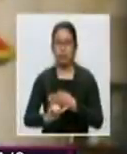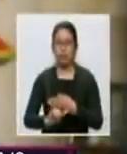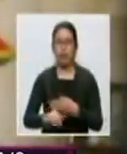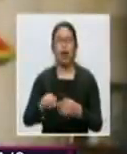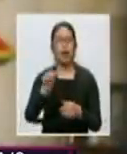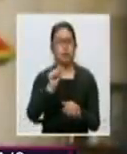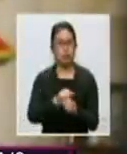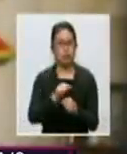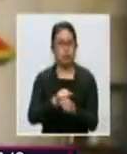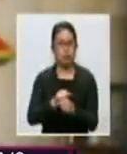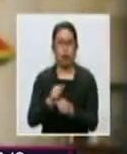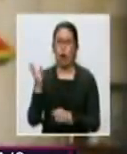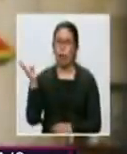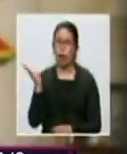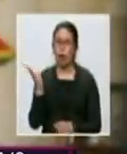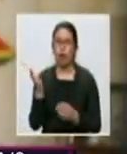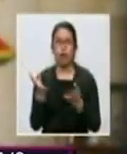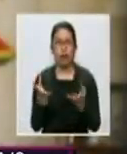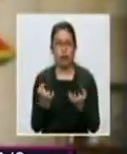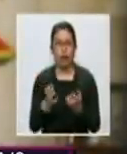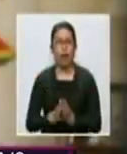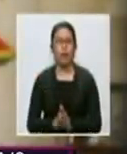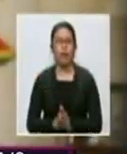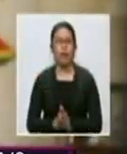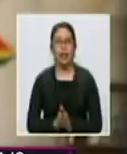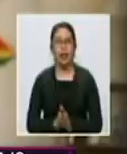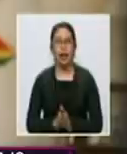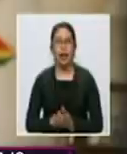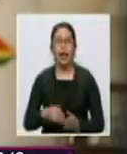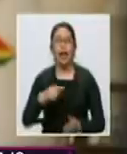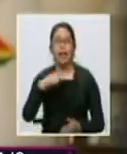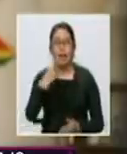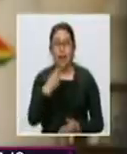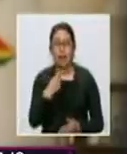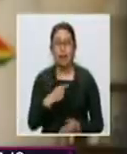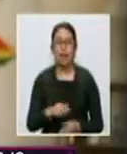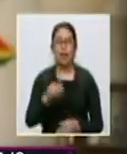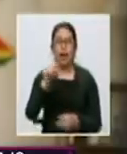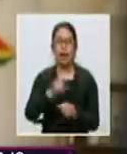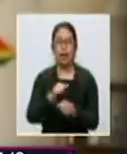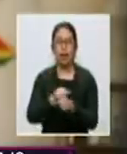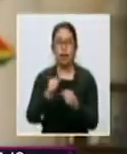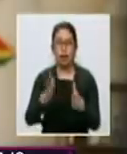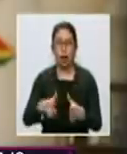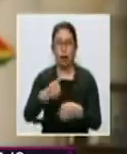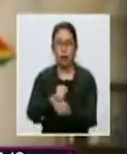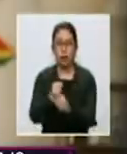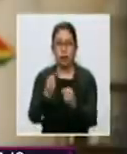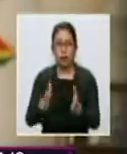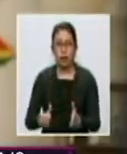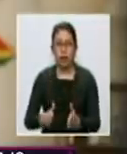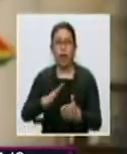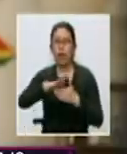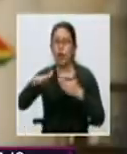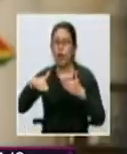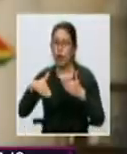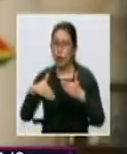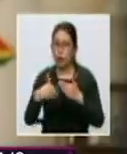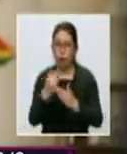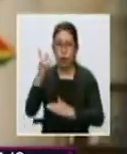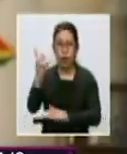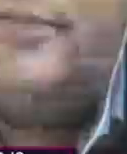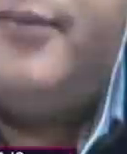no hayan atendido el pliego petitorio que ellos habían lanzado, ¿no? Sí, la presidenta les ha